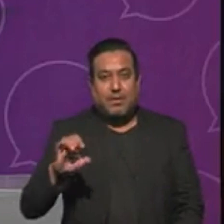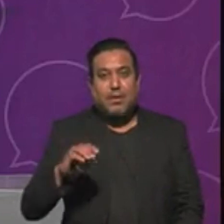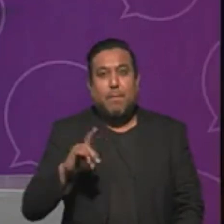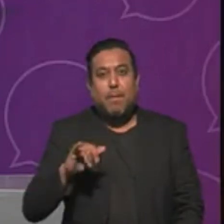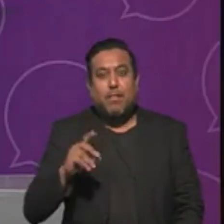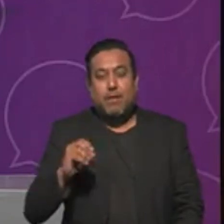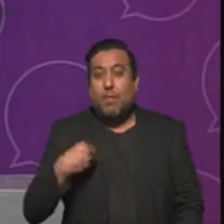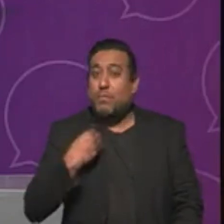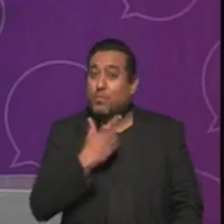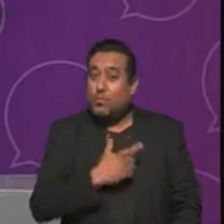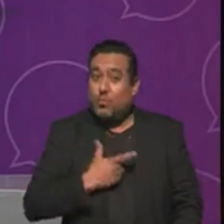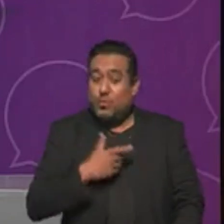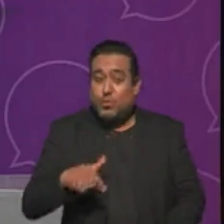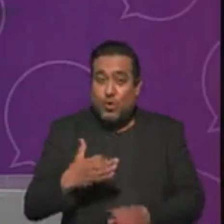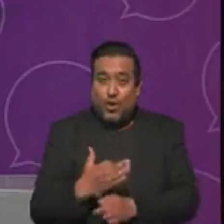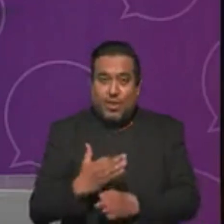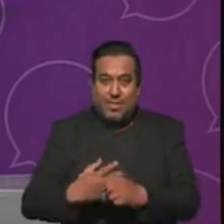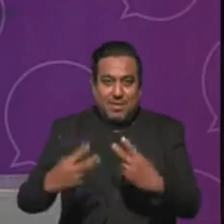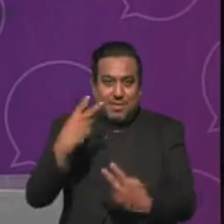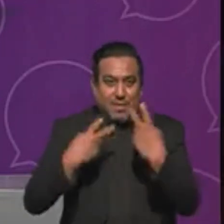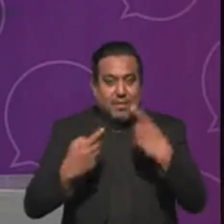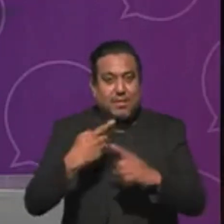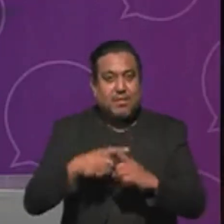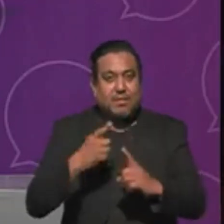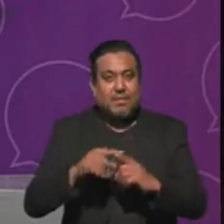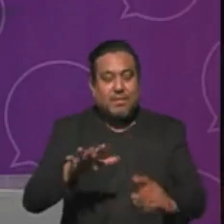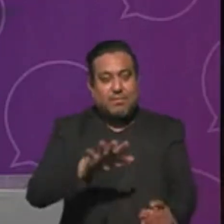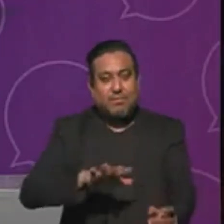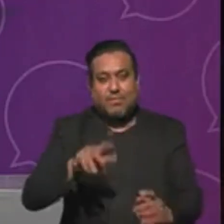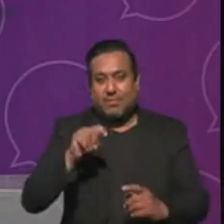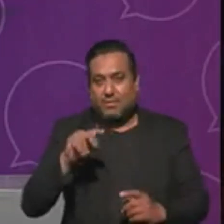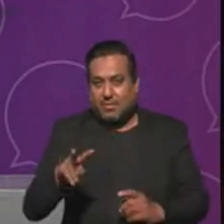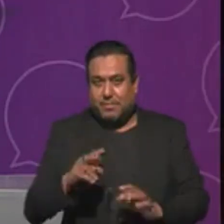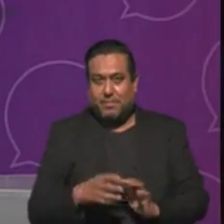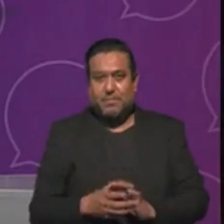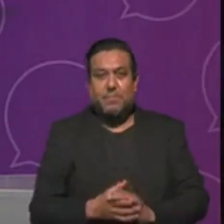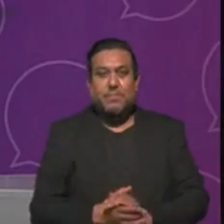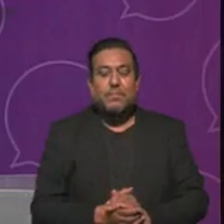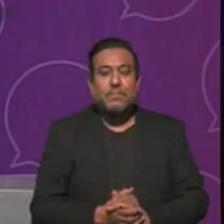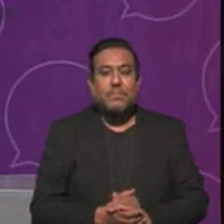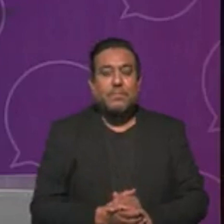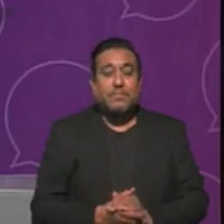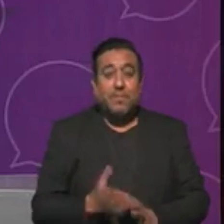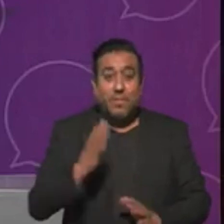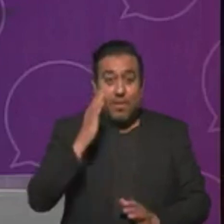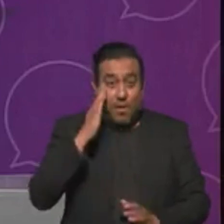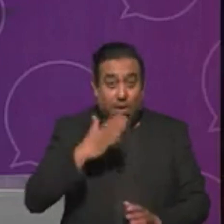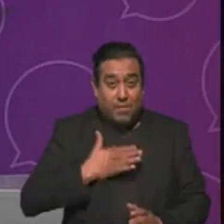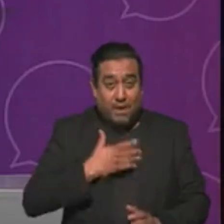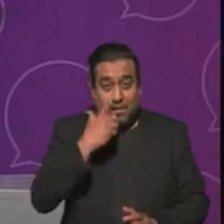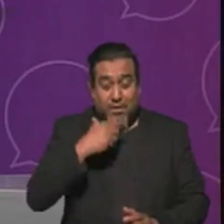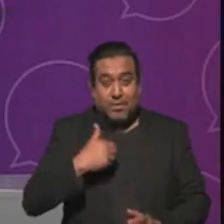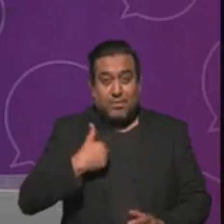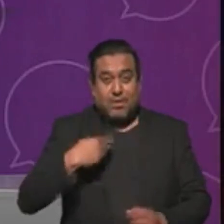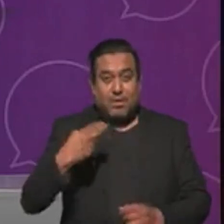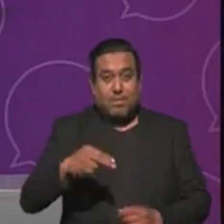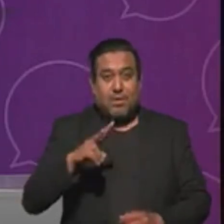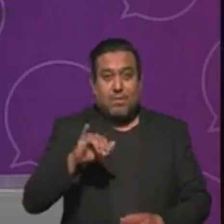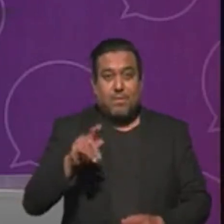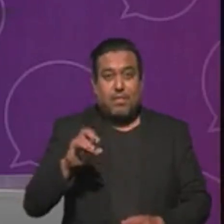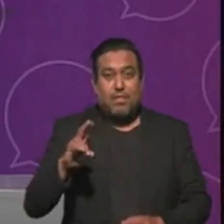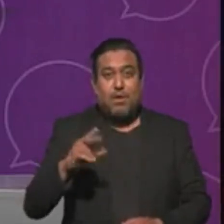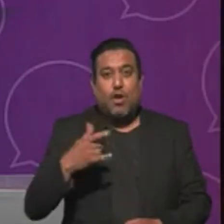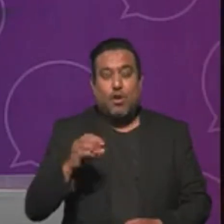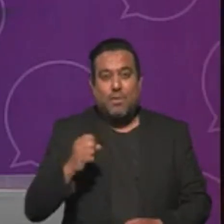es un gusto que nos acompañen a través de las distintas emisoras y transmisiones muy buenas noches Mi nombre es vctor gz y es un gusto estar contigo